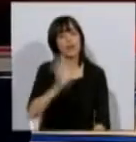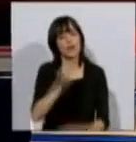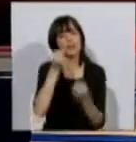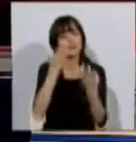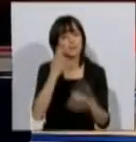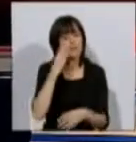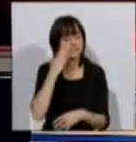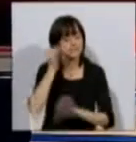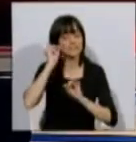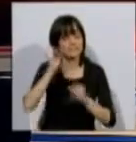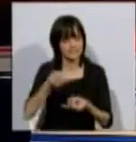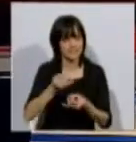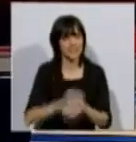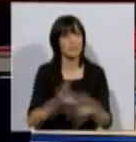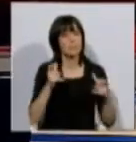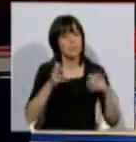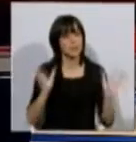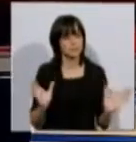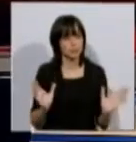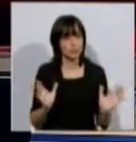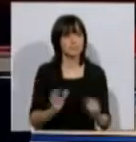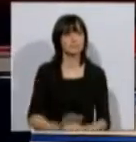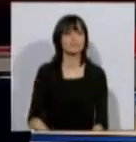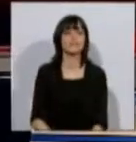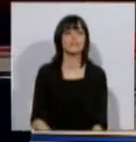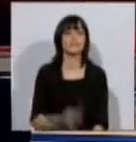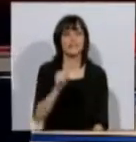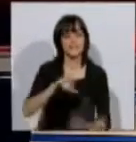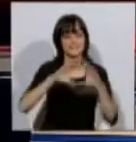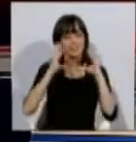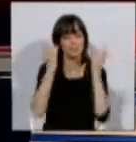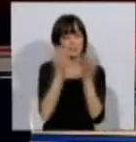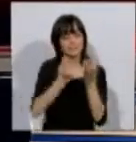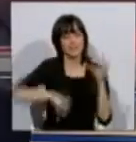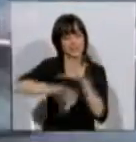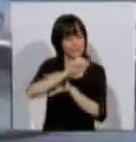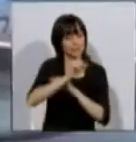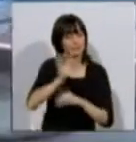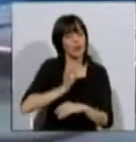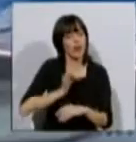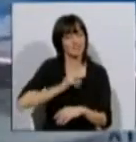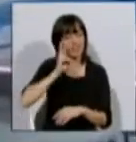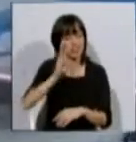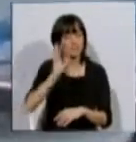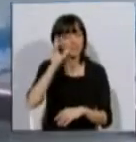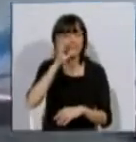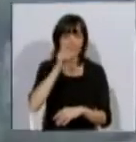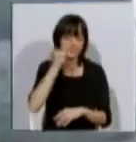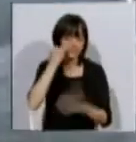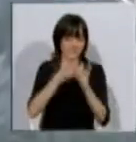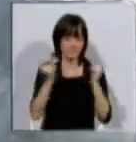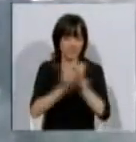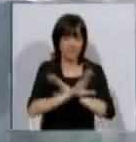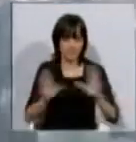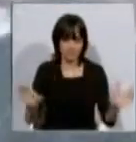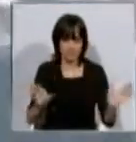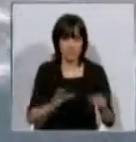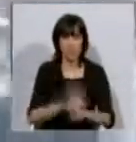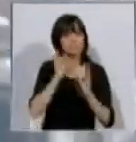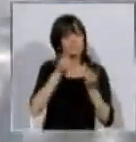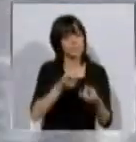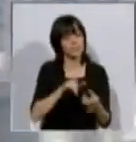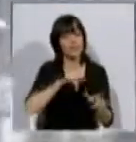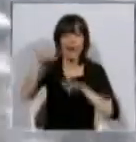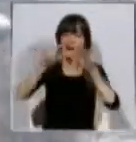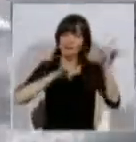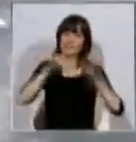están? Y así es. Por suerte, en este Mundial 2014 que acaba de terminar, bueno, también en la aviación